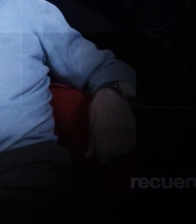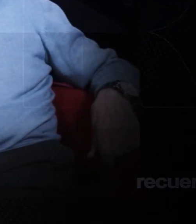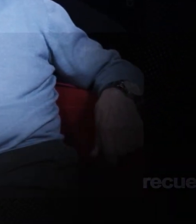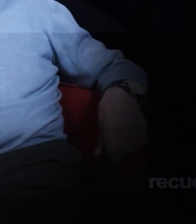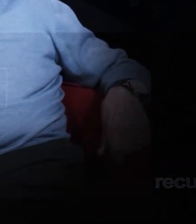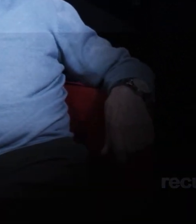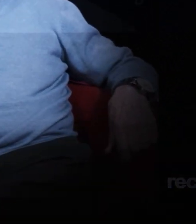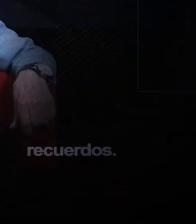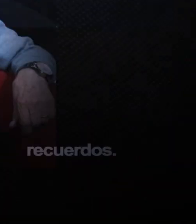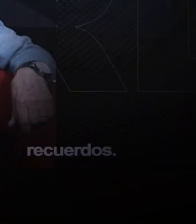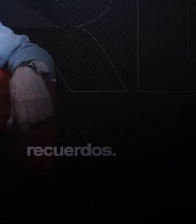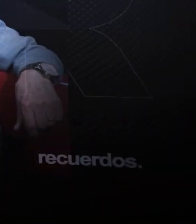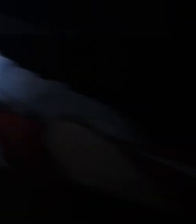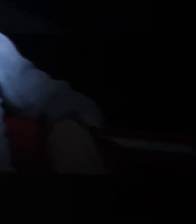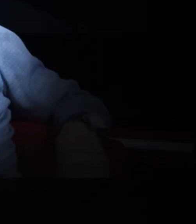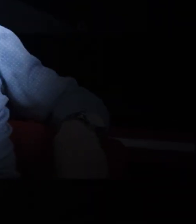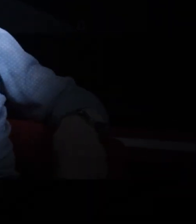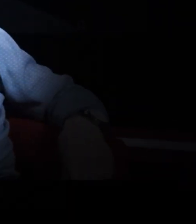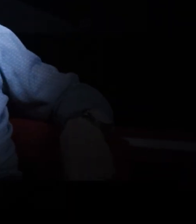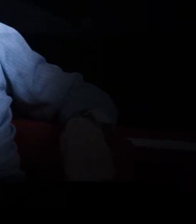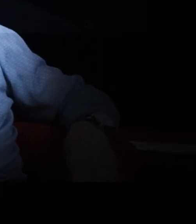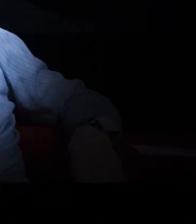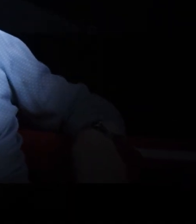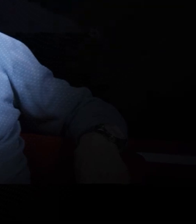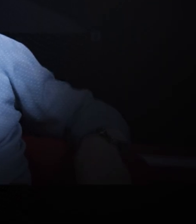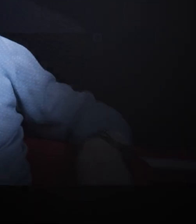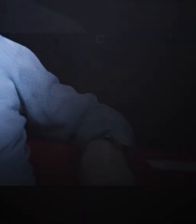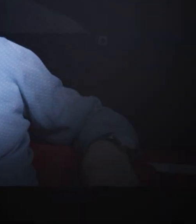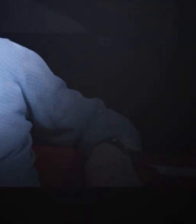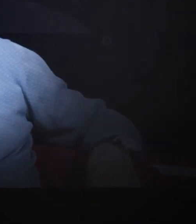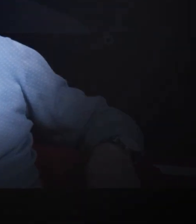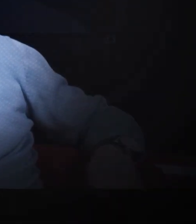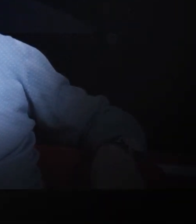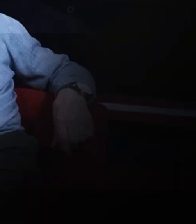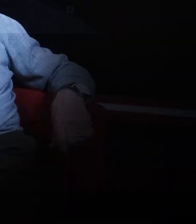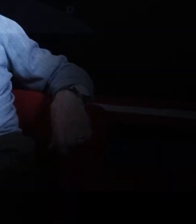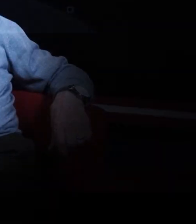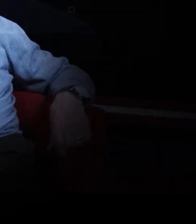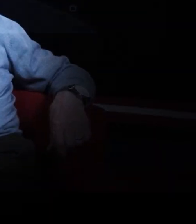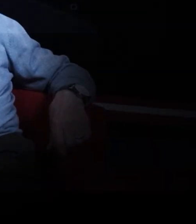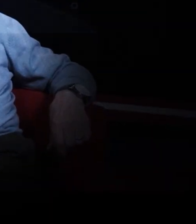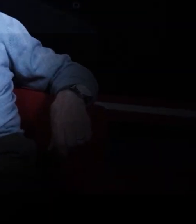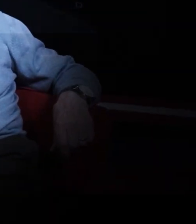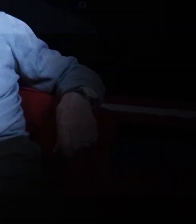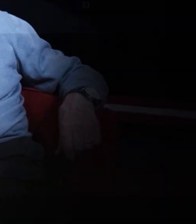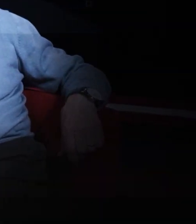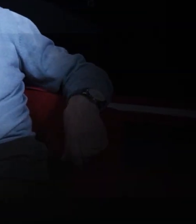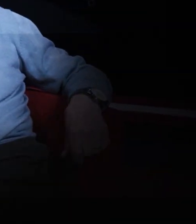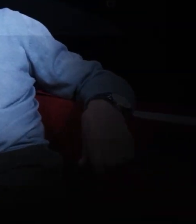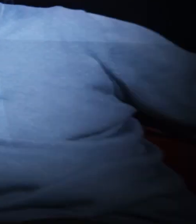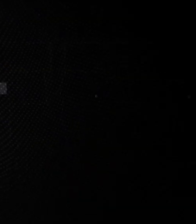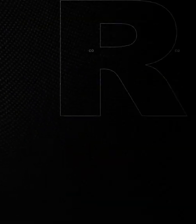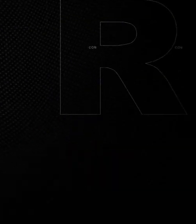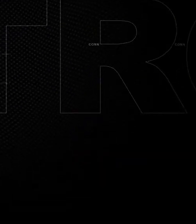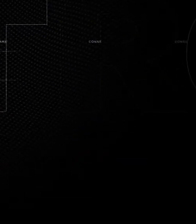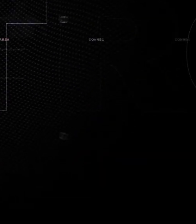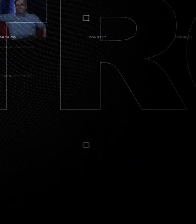que algo nos tienen que contar. Rostro con Historia, en tu canal desde este mes de septiembre.